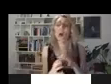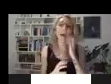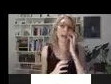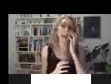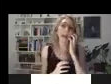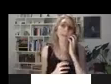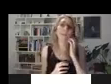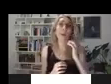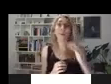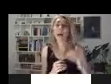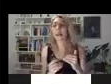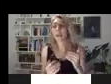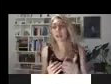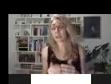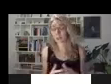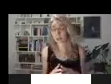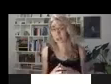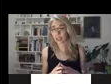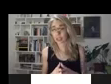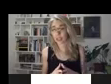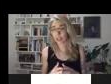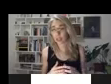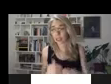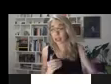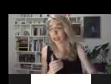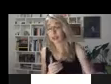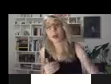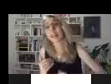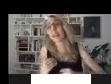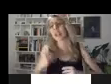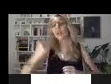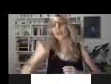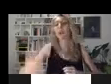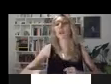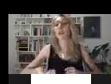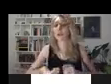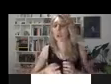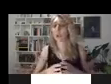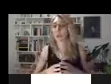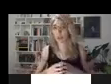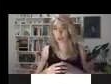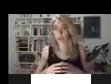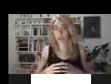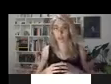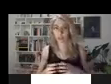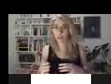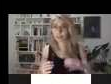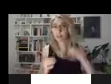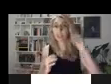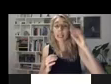sostenerlo por más de que no aparezcan en un primer momento